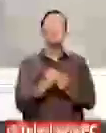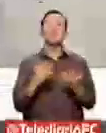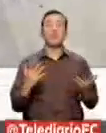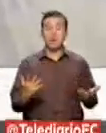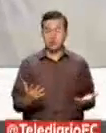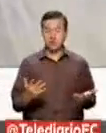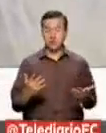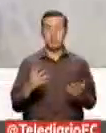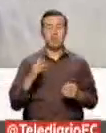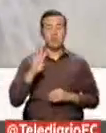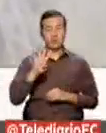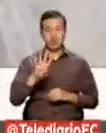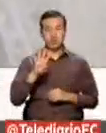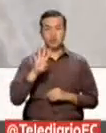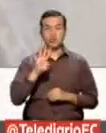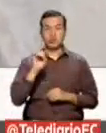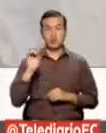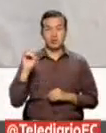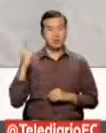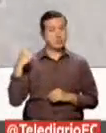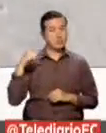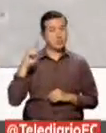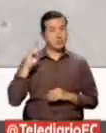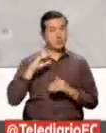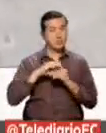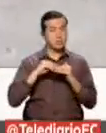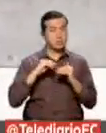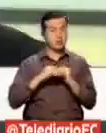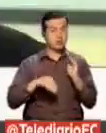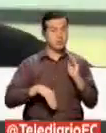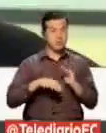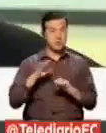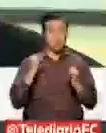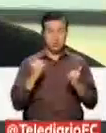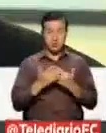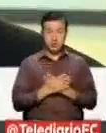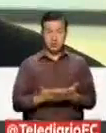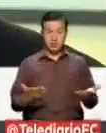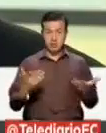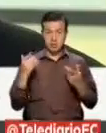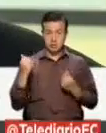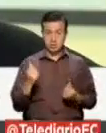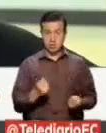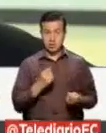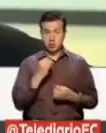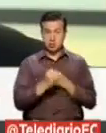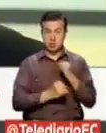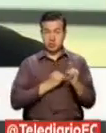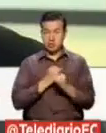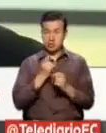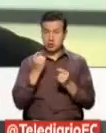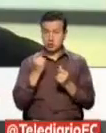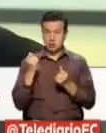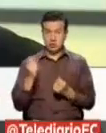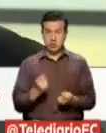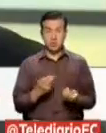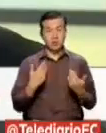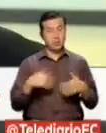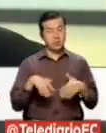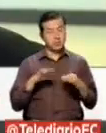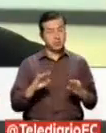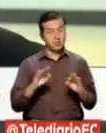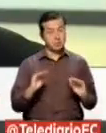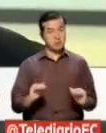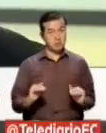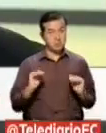superior a los 400 millones de dólares. Hoy en día la inversión internacional está muy competitiva,